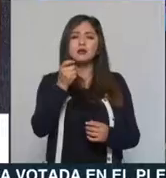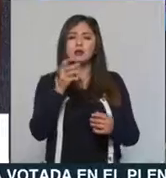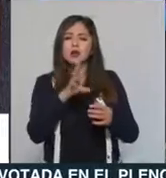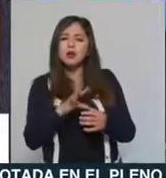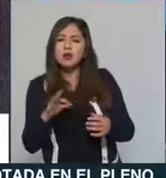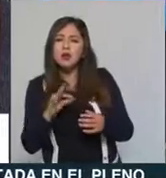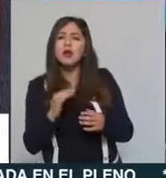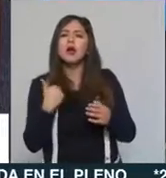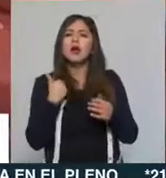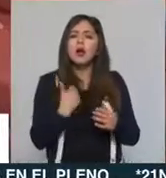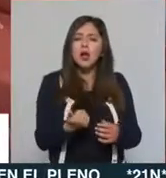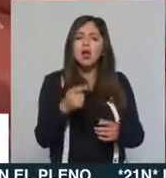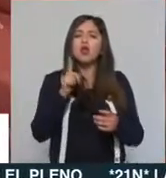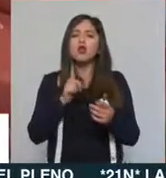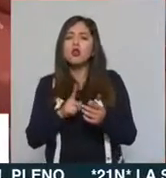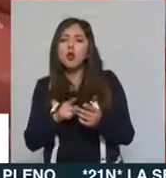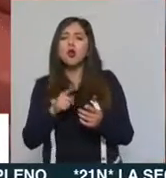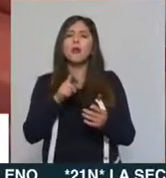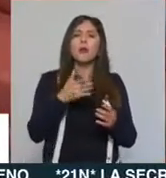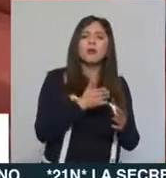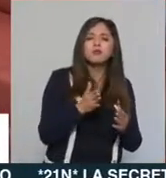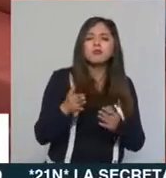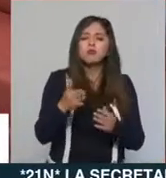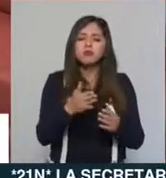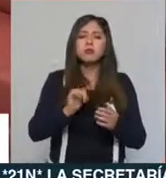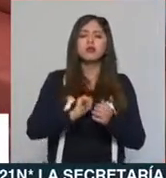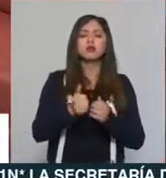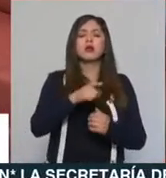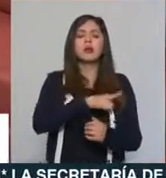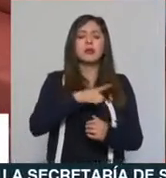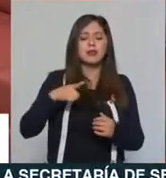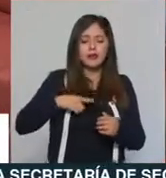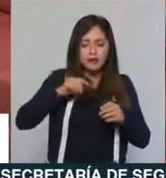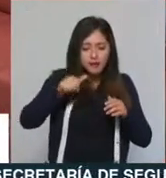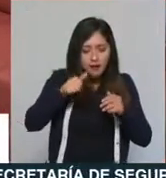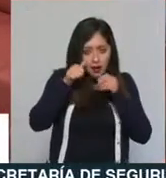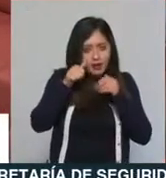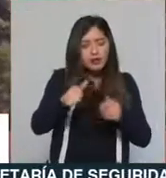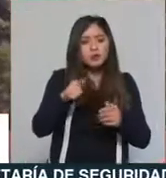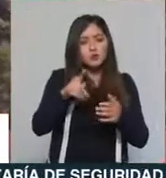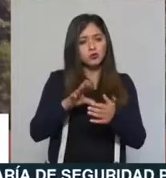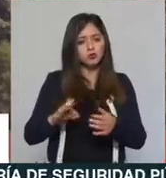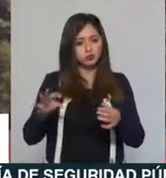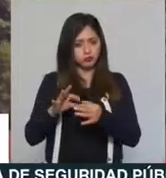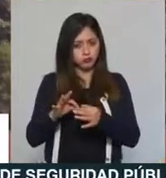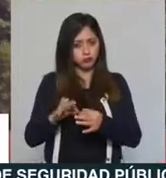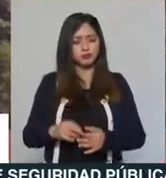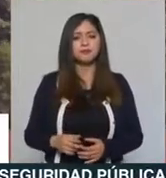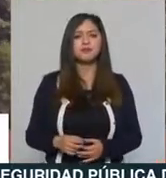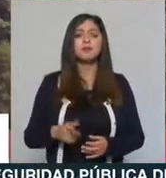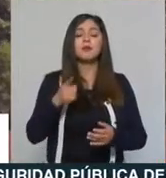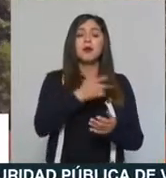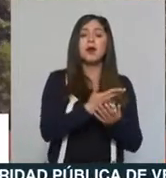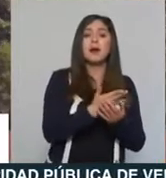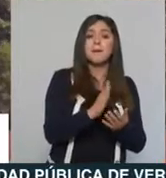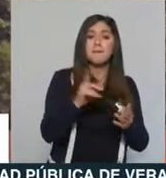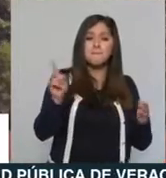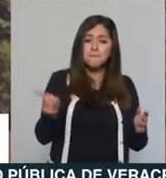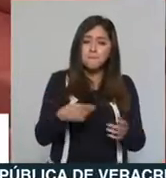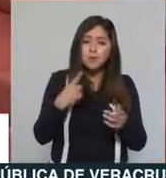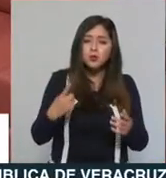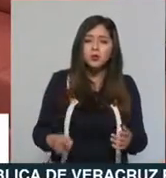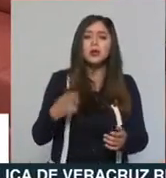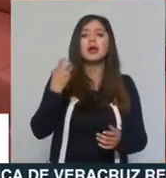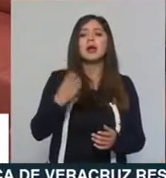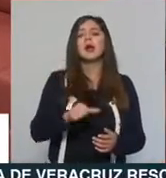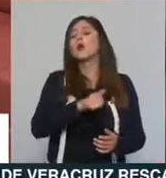orientan muy bien por dónde tienes que ir, ¿no? Es cuestión de escucharlos. Mariana, además, por supuesto, de la música, tú compartes un mensaje que me parece muy lindo,